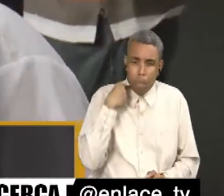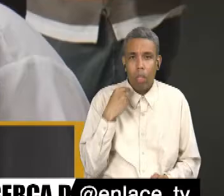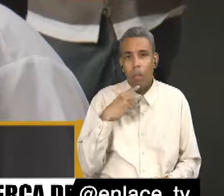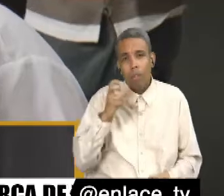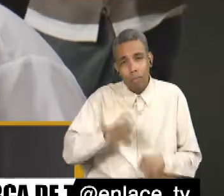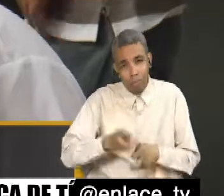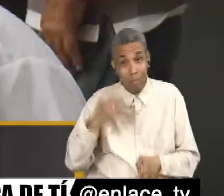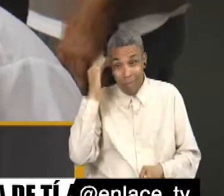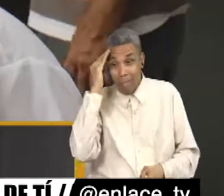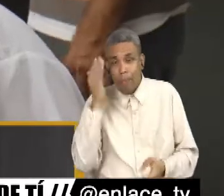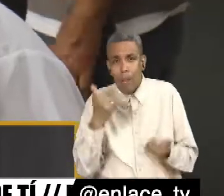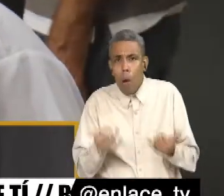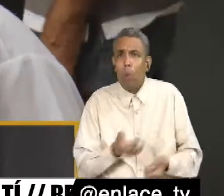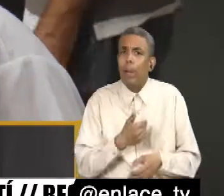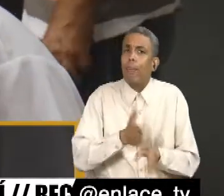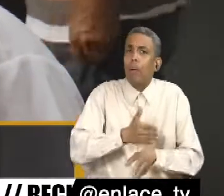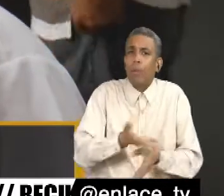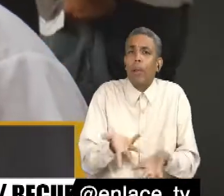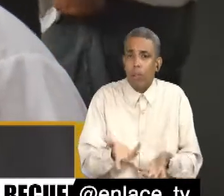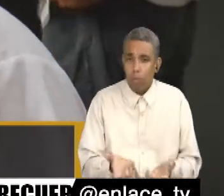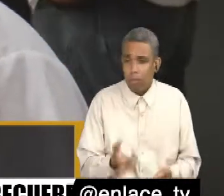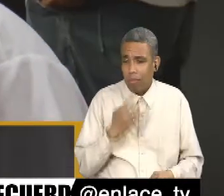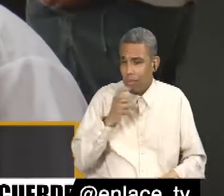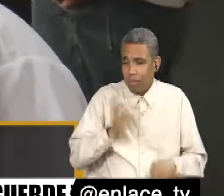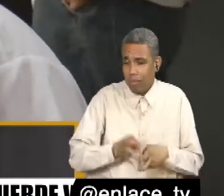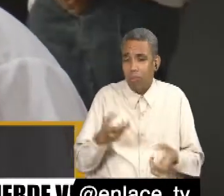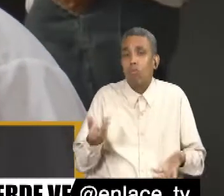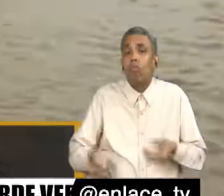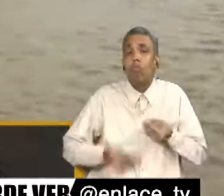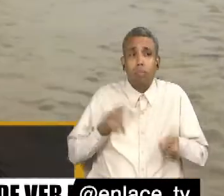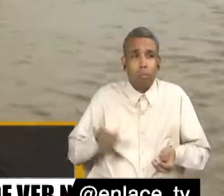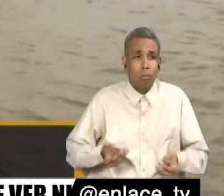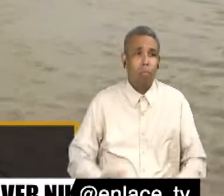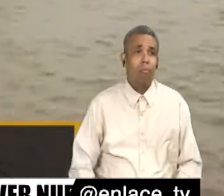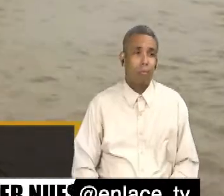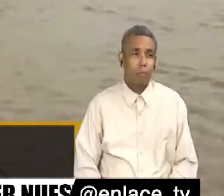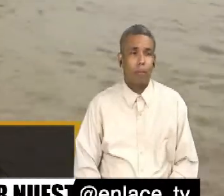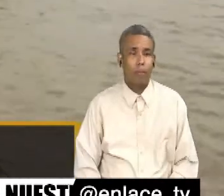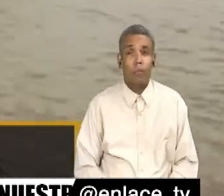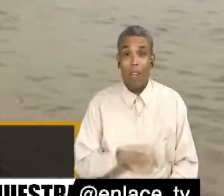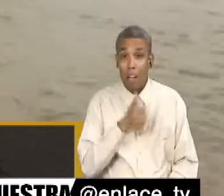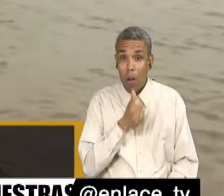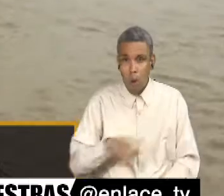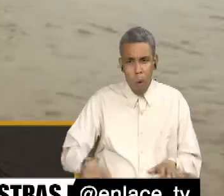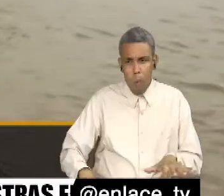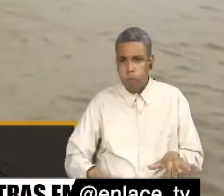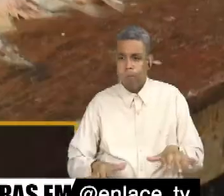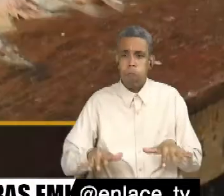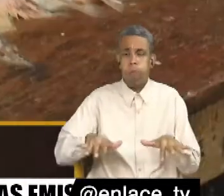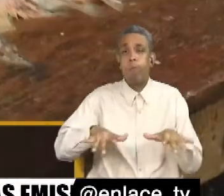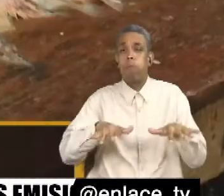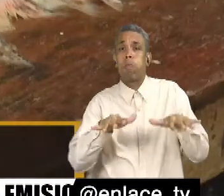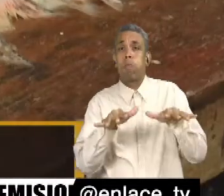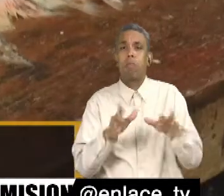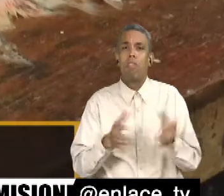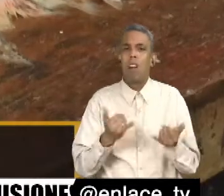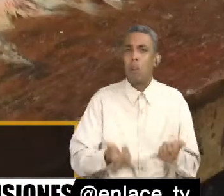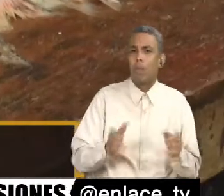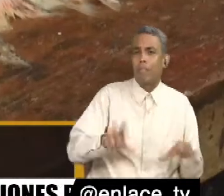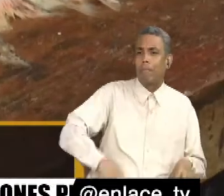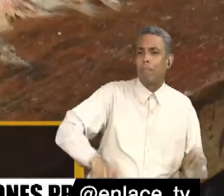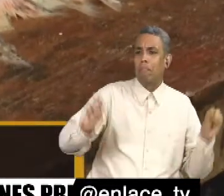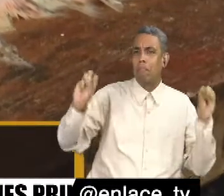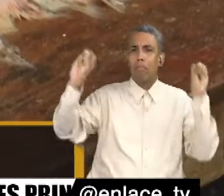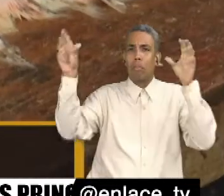nosotros con esta problemática que tenemos, entonces es difícil, para nosotros es muy difícil. Por la creciente del río, estas ventas informales fueron reubicadas, hecho que